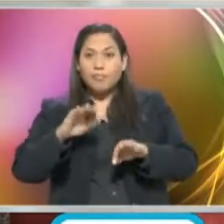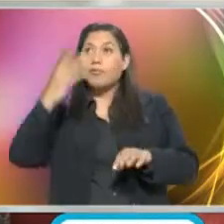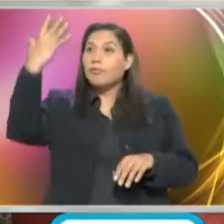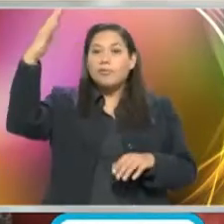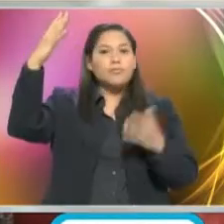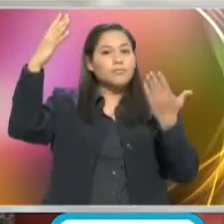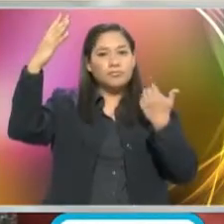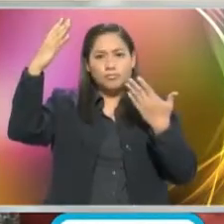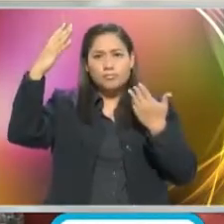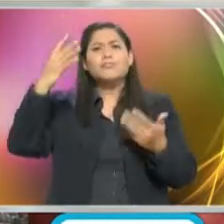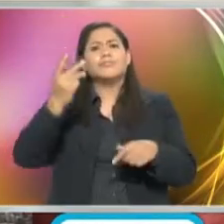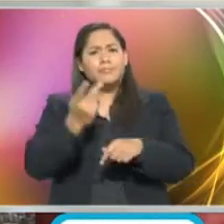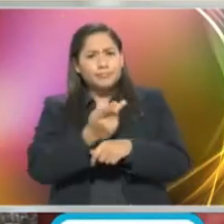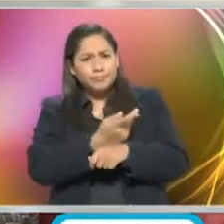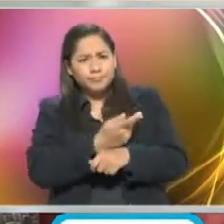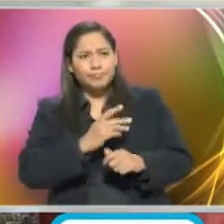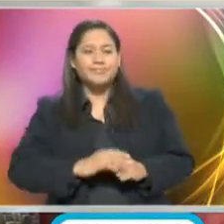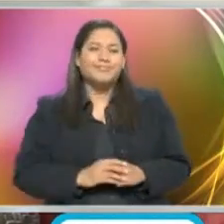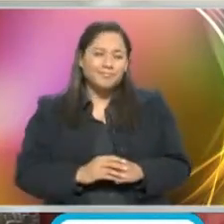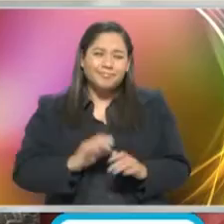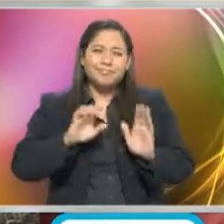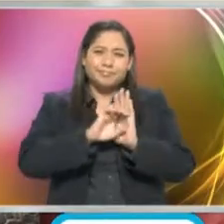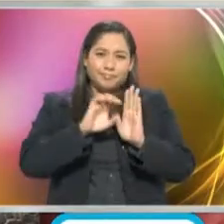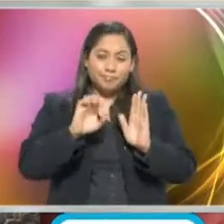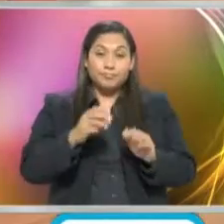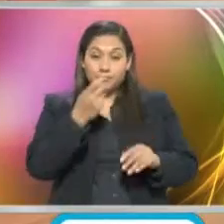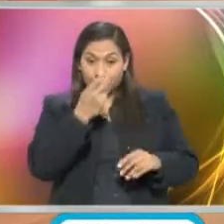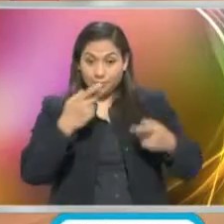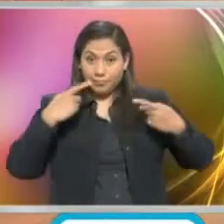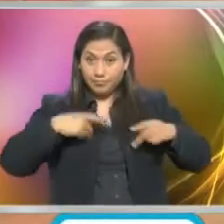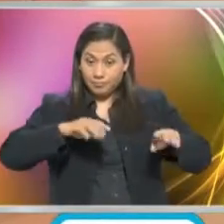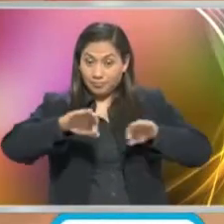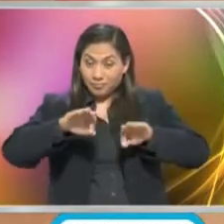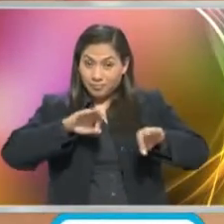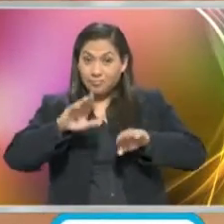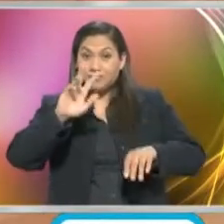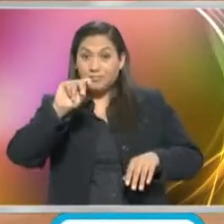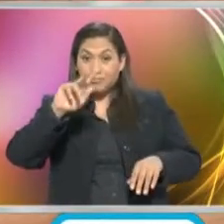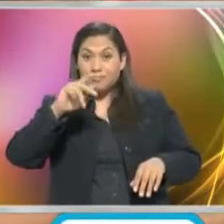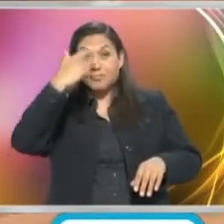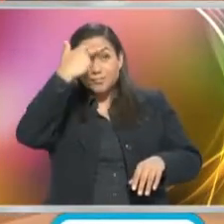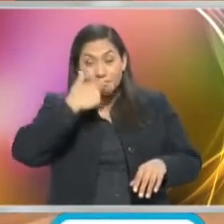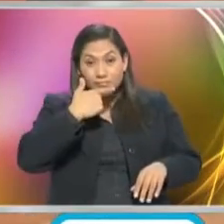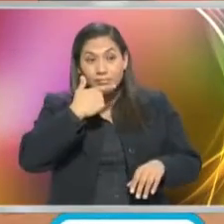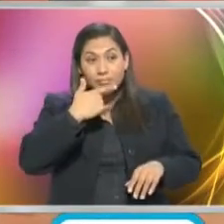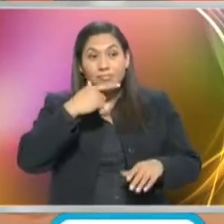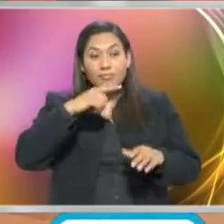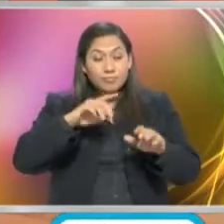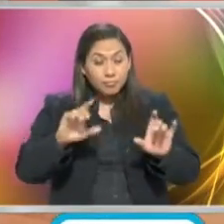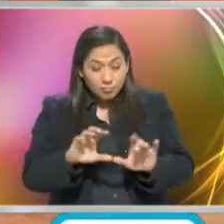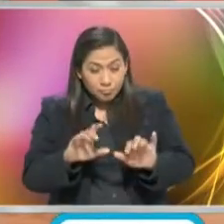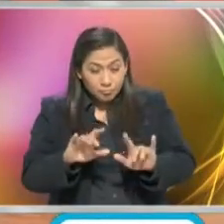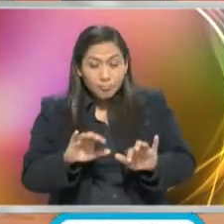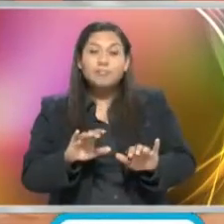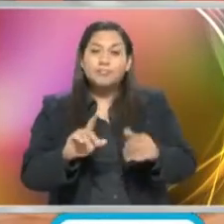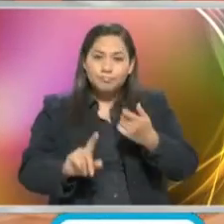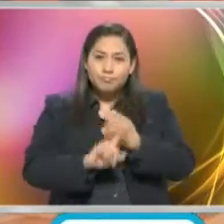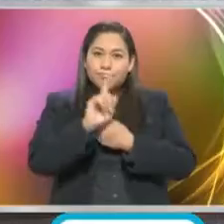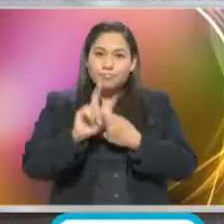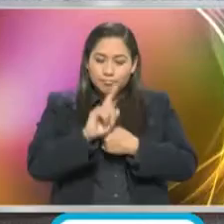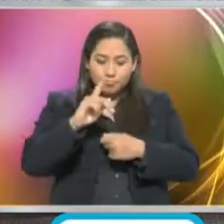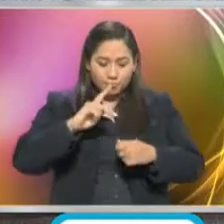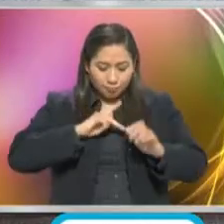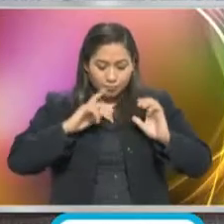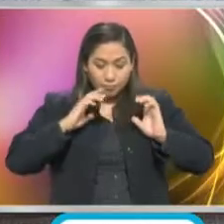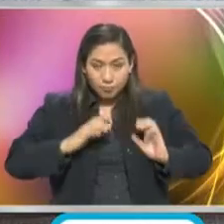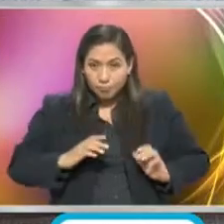solar. ven la luz solar, ¿qué sucede con ellas? Pues, por ejemplo, todas estas personas que trabajan en tele por la noche editando, les afecta muchísimo en el